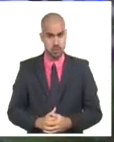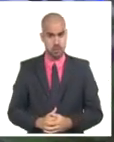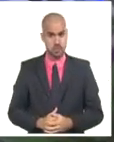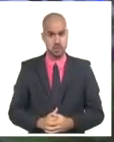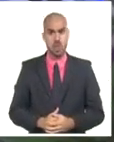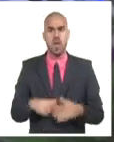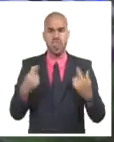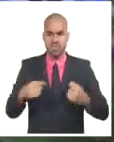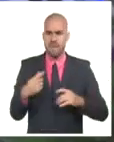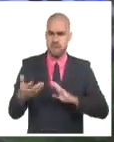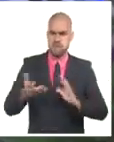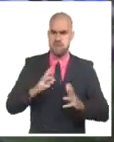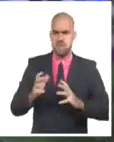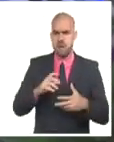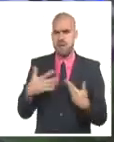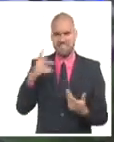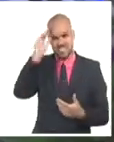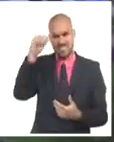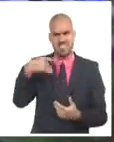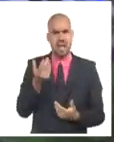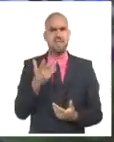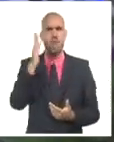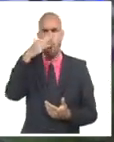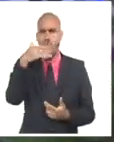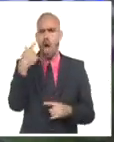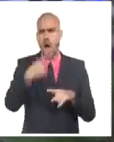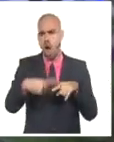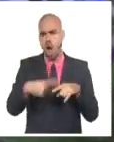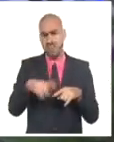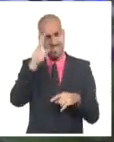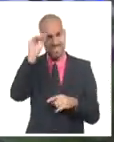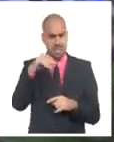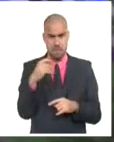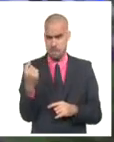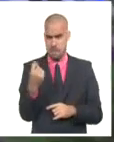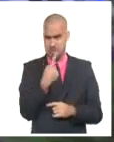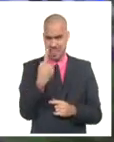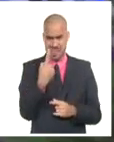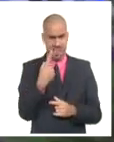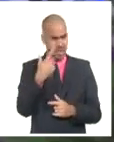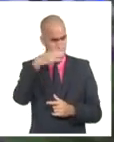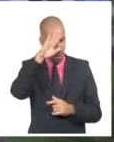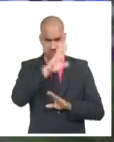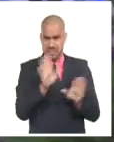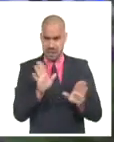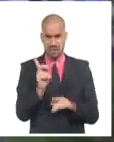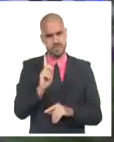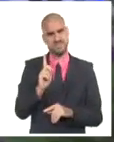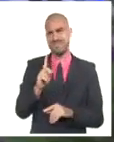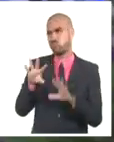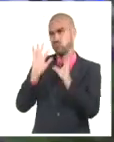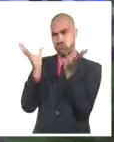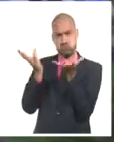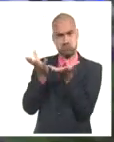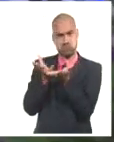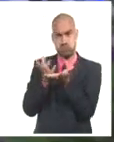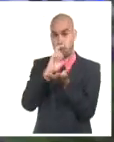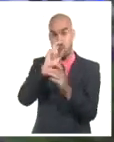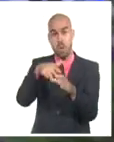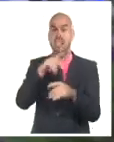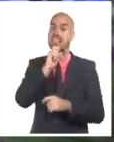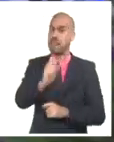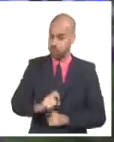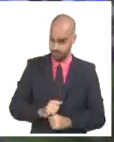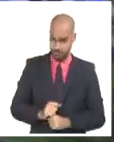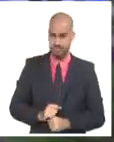de la mejor manera con el déficit que es real, que no es solo en Cuba, que el mundo entero, el tema del combustible se hace mucho más complejo. Pero